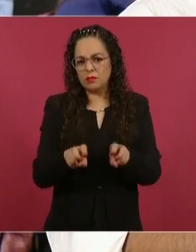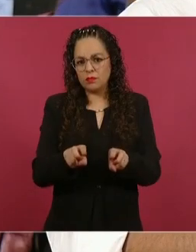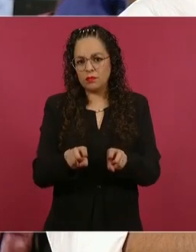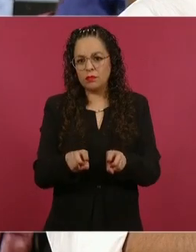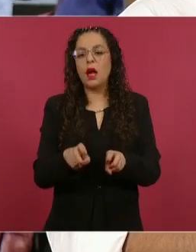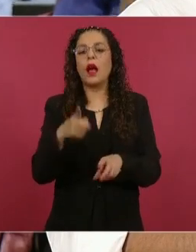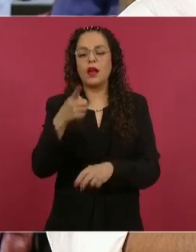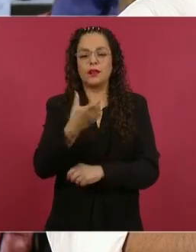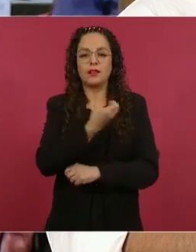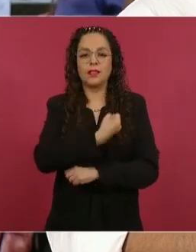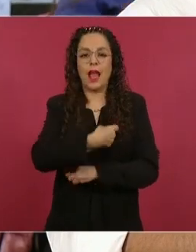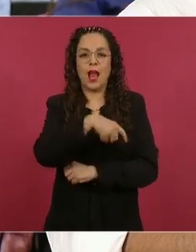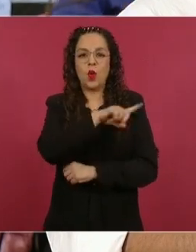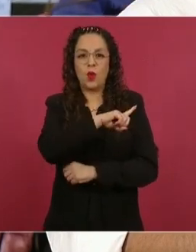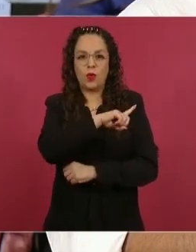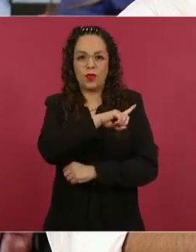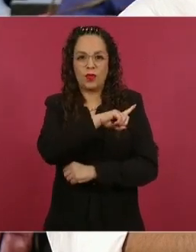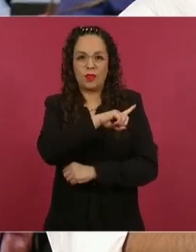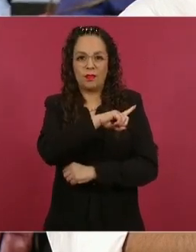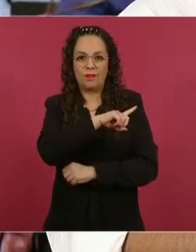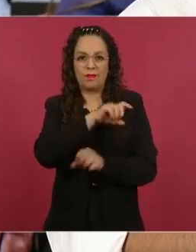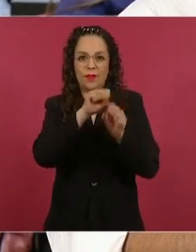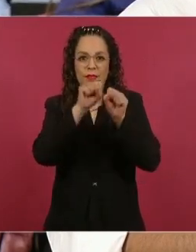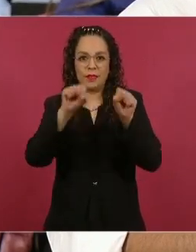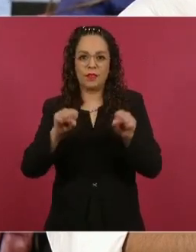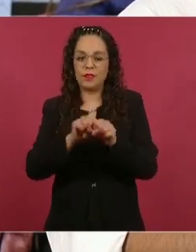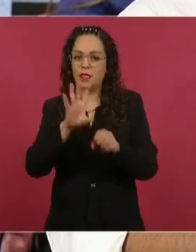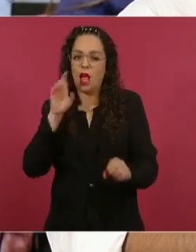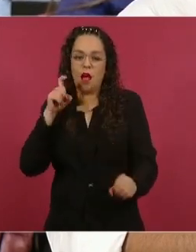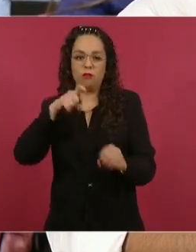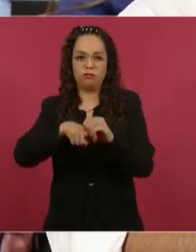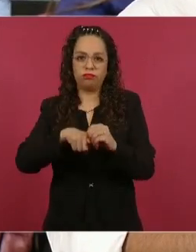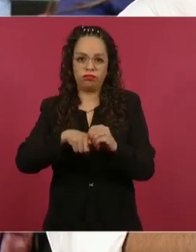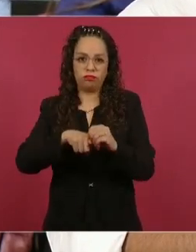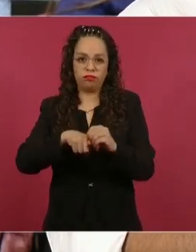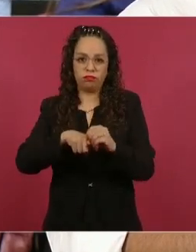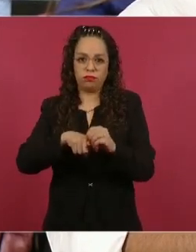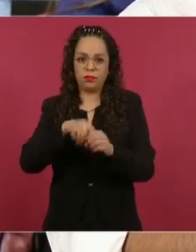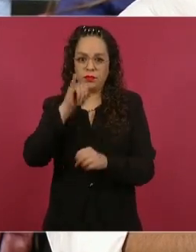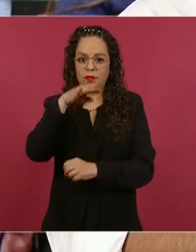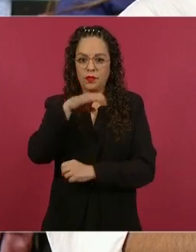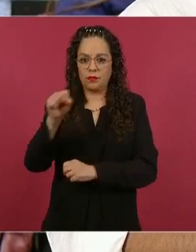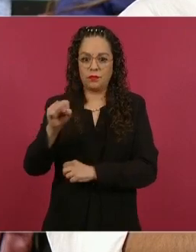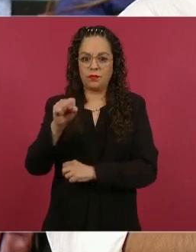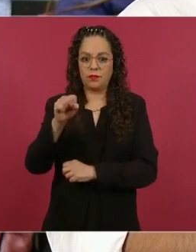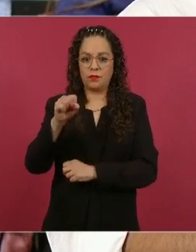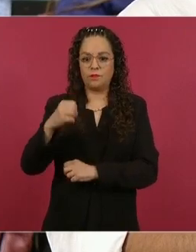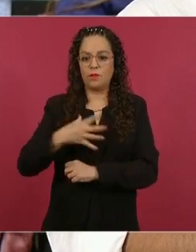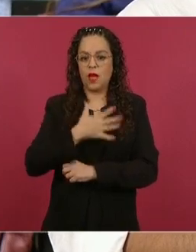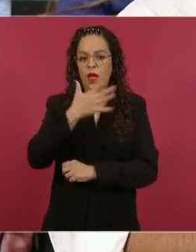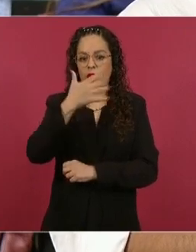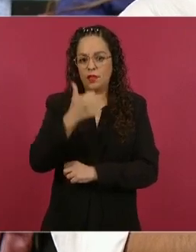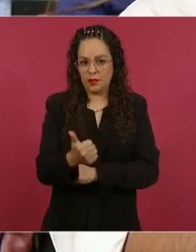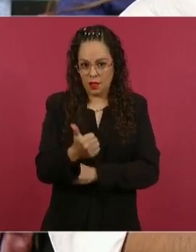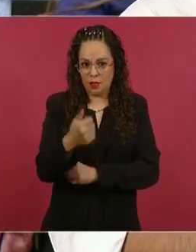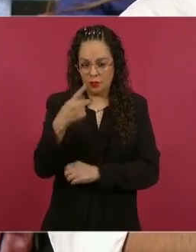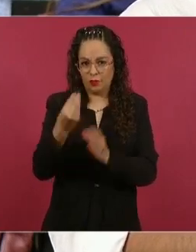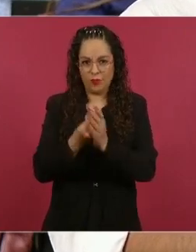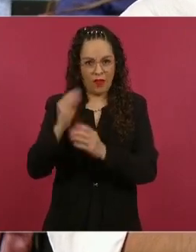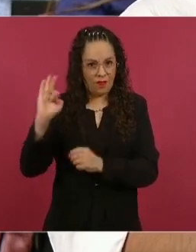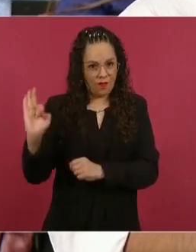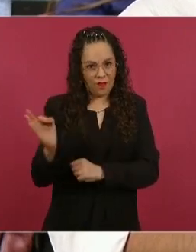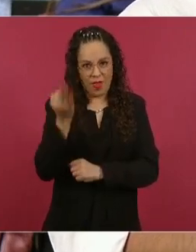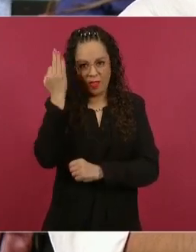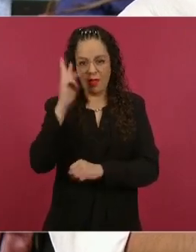salud. En el caso de Puebla, hay un ciudadano que fue a